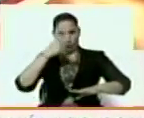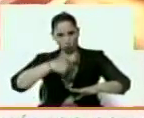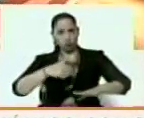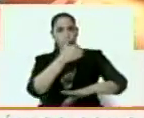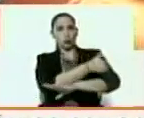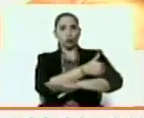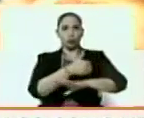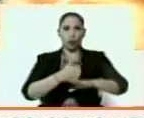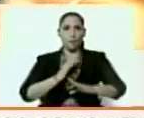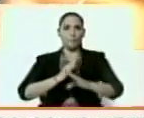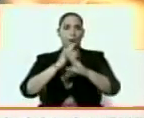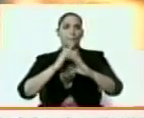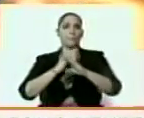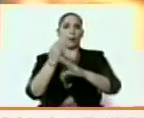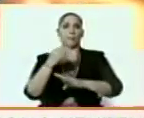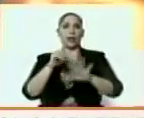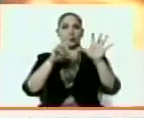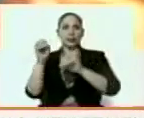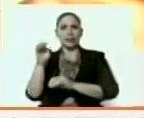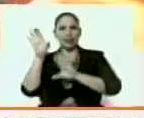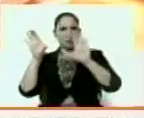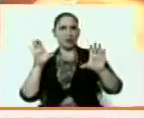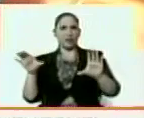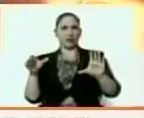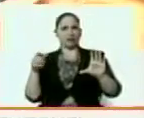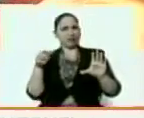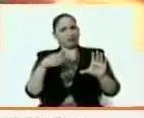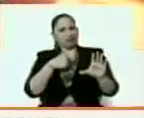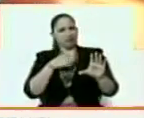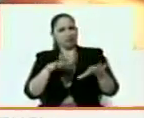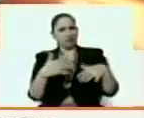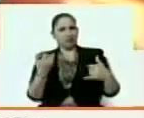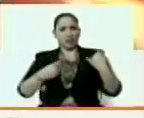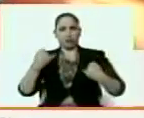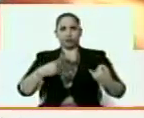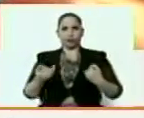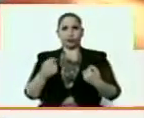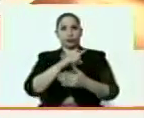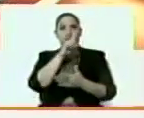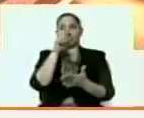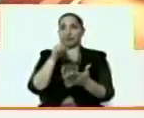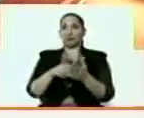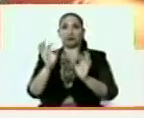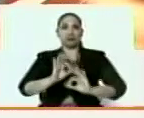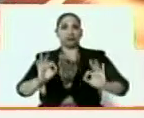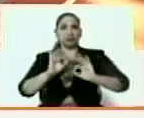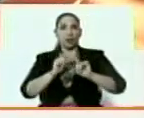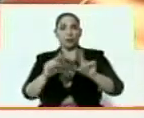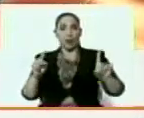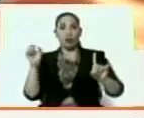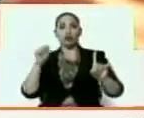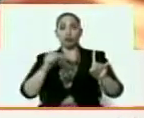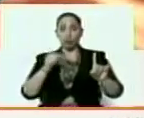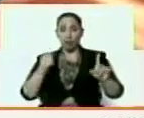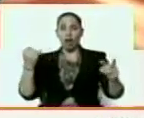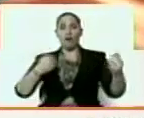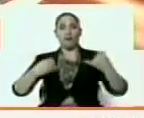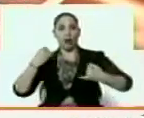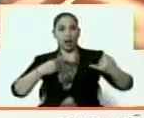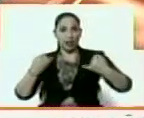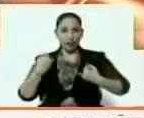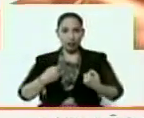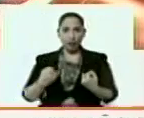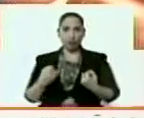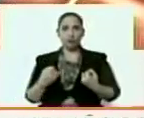sido sancionada por más de 60 países, ¿a mí qué me afecta? En lo personal, en lo absoluto. Claro. Pero sí afecta el ejercicio pleno